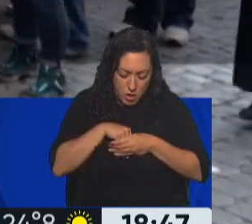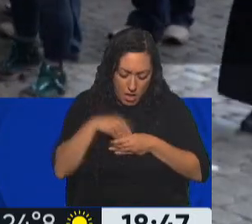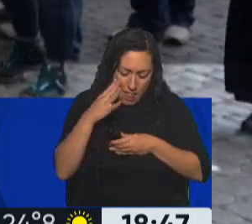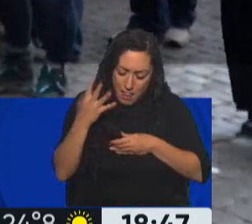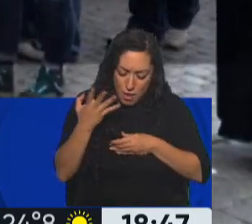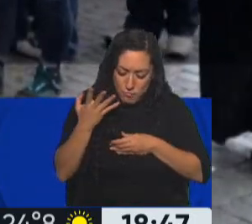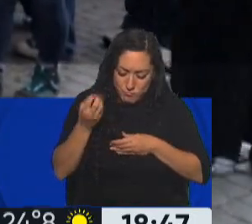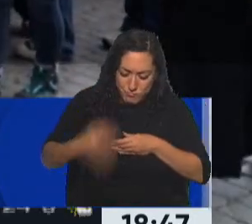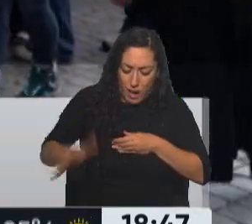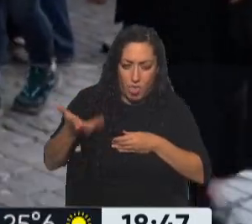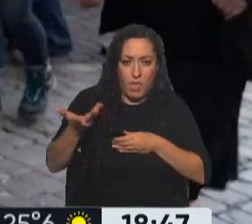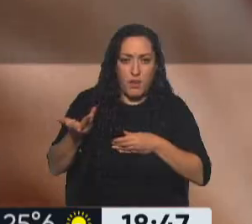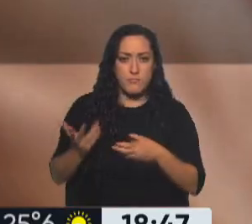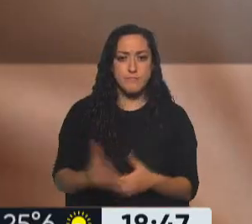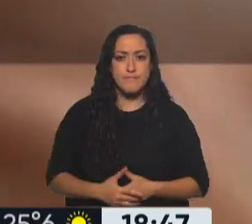me.